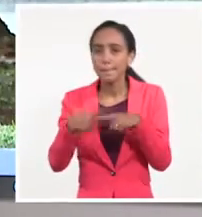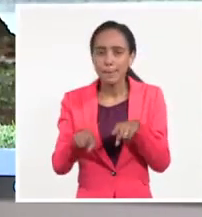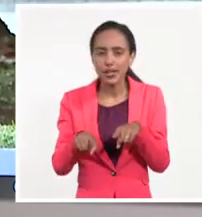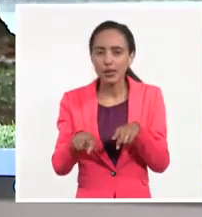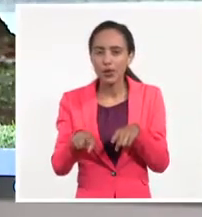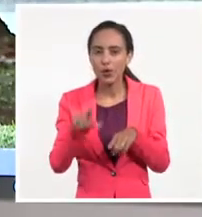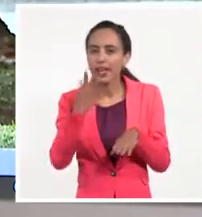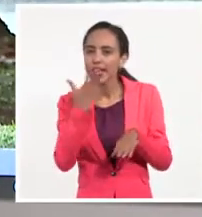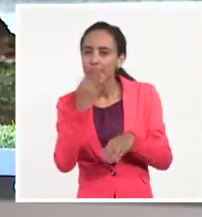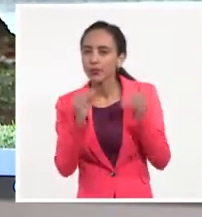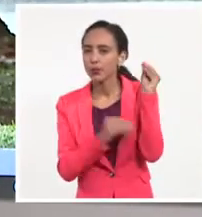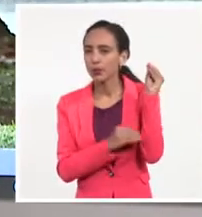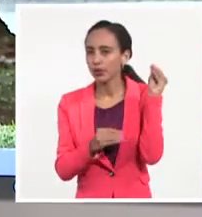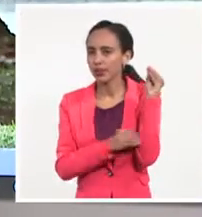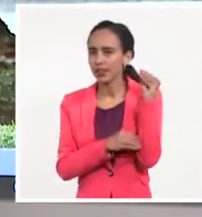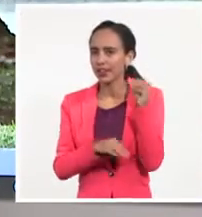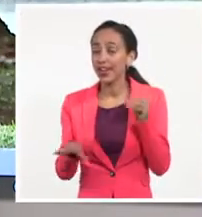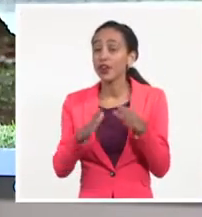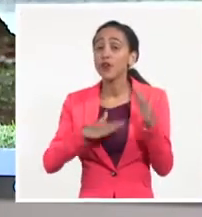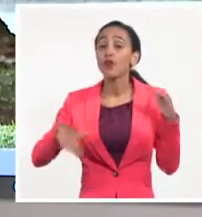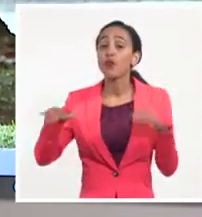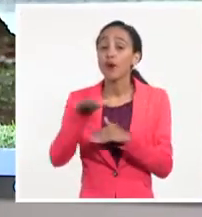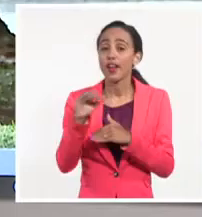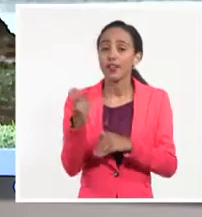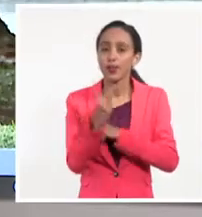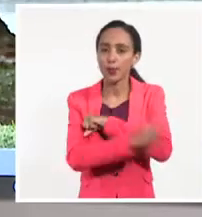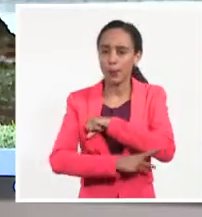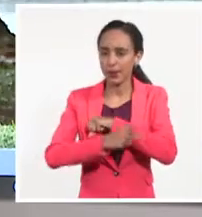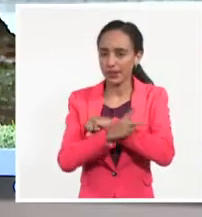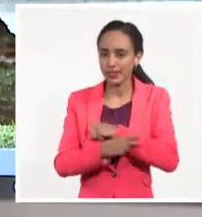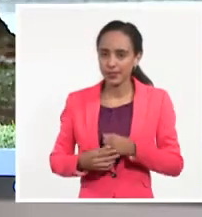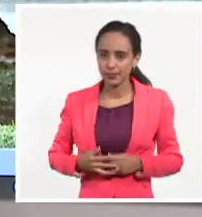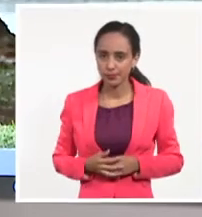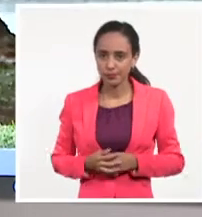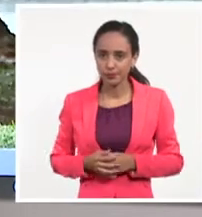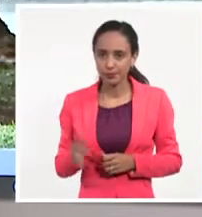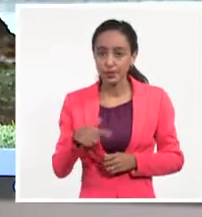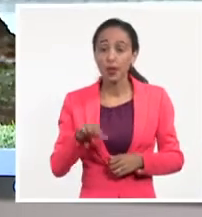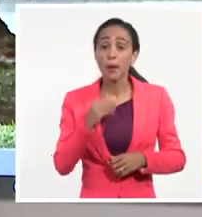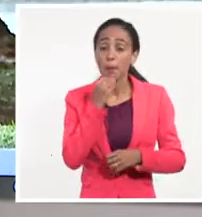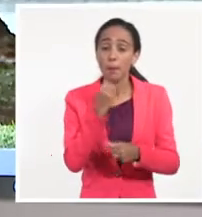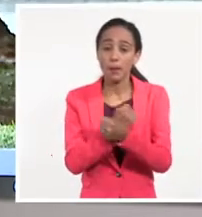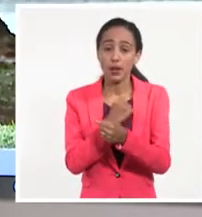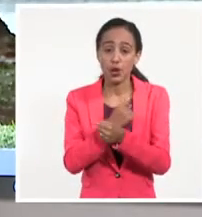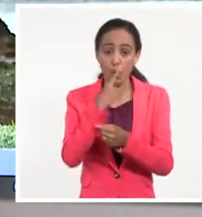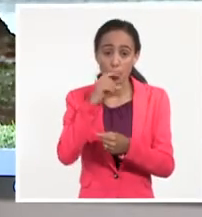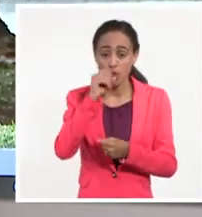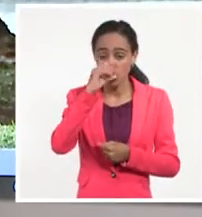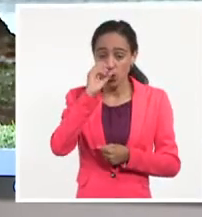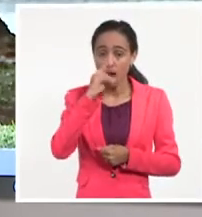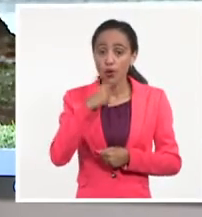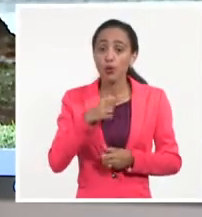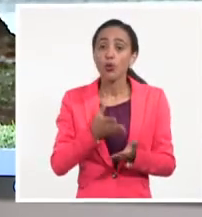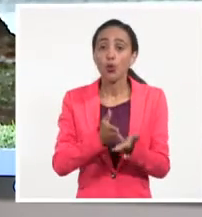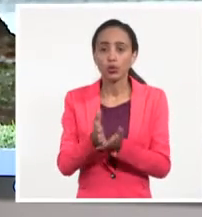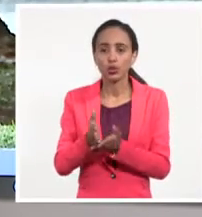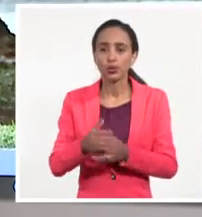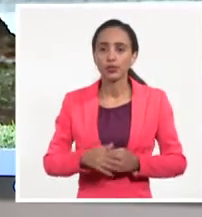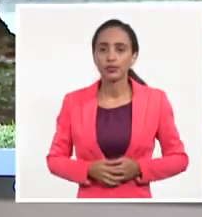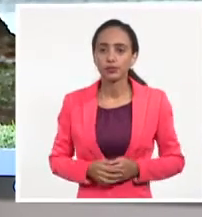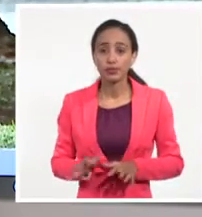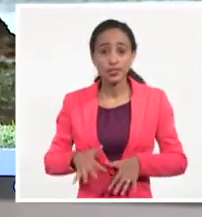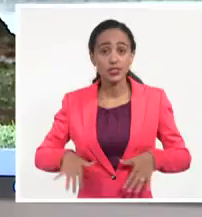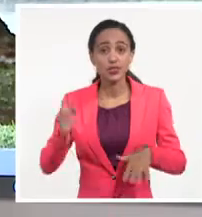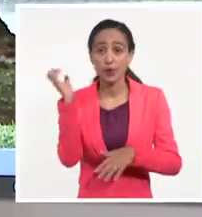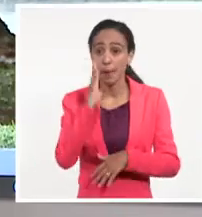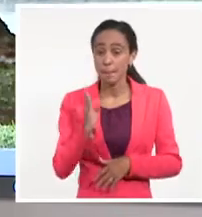poder son transnacionales, como también lo son los riesgos que tiene que Bolsonaro siga en plan alto. Lo que sucede en Brasil pone